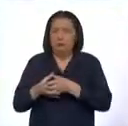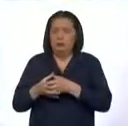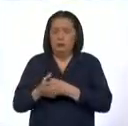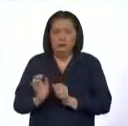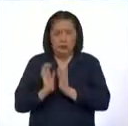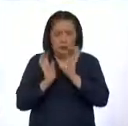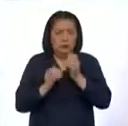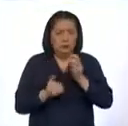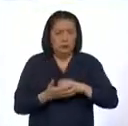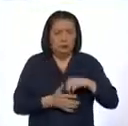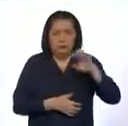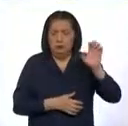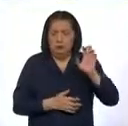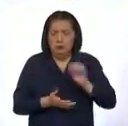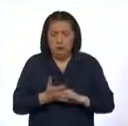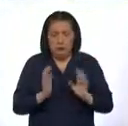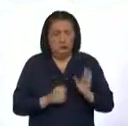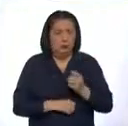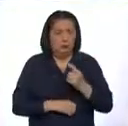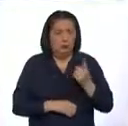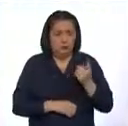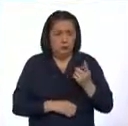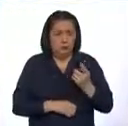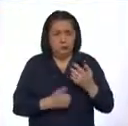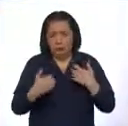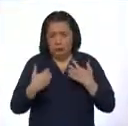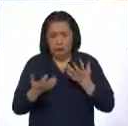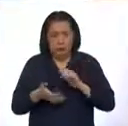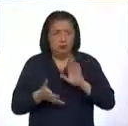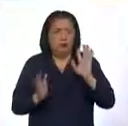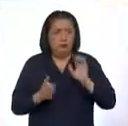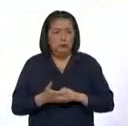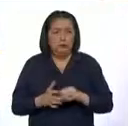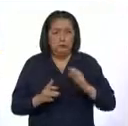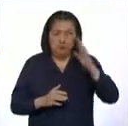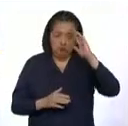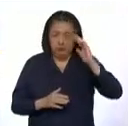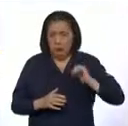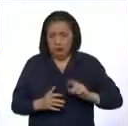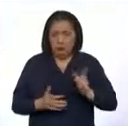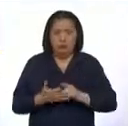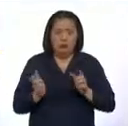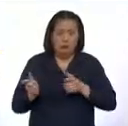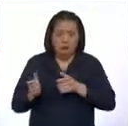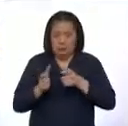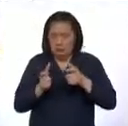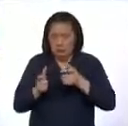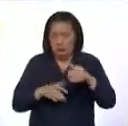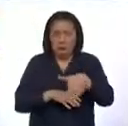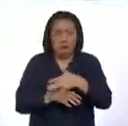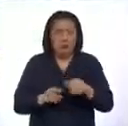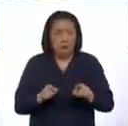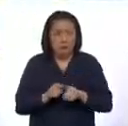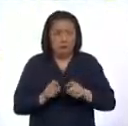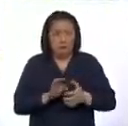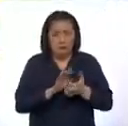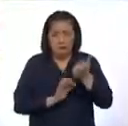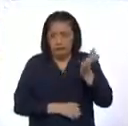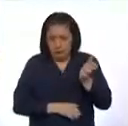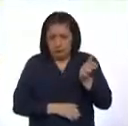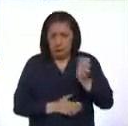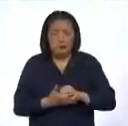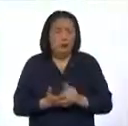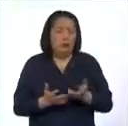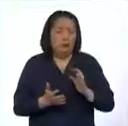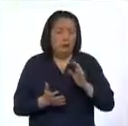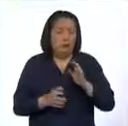sur, con las brigadas de emergencia. No solamente tienen las unidades operativas, es decir, los serenos que están patrullando las calles, sino también hay el aplicativo de Alerta Surco